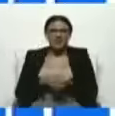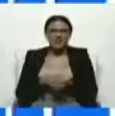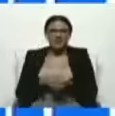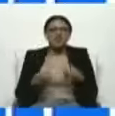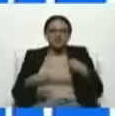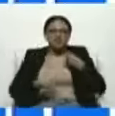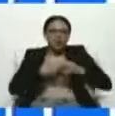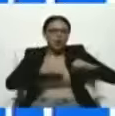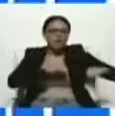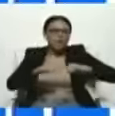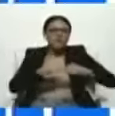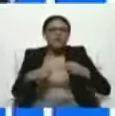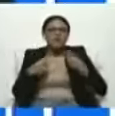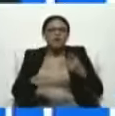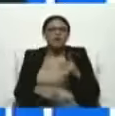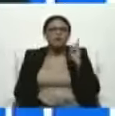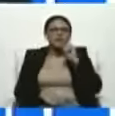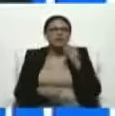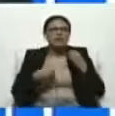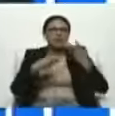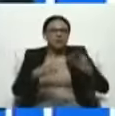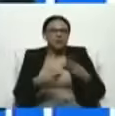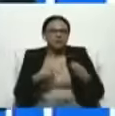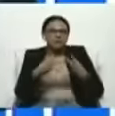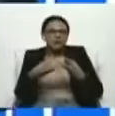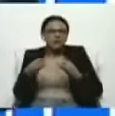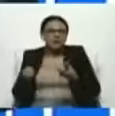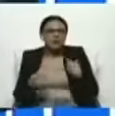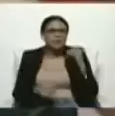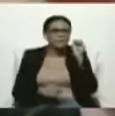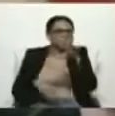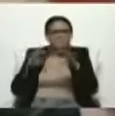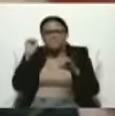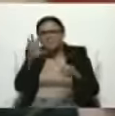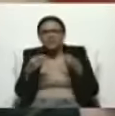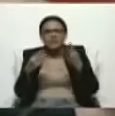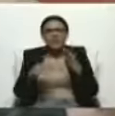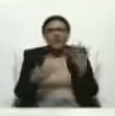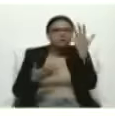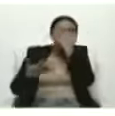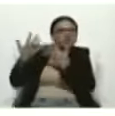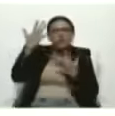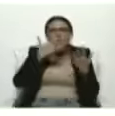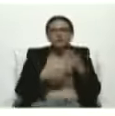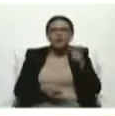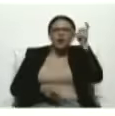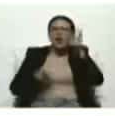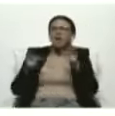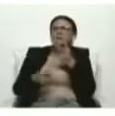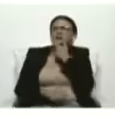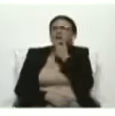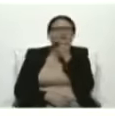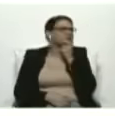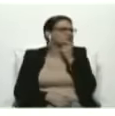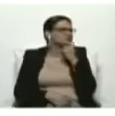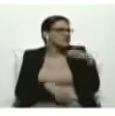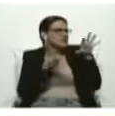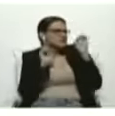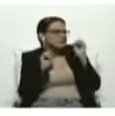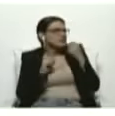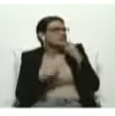medios de comunicación. Y ya vamos a hablar un poquito de eso. Esto es en México, tendencias. Narcopresidente AMLO, narcocandidata